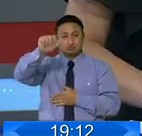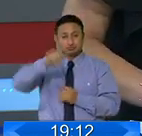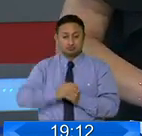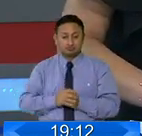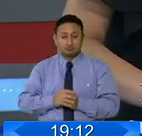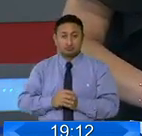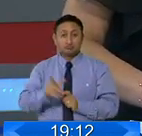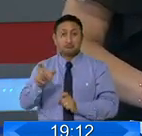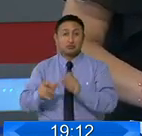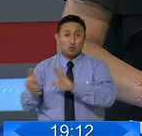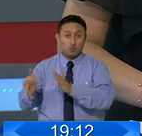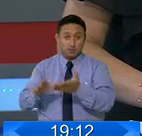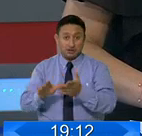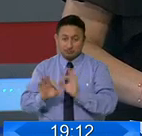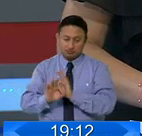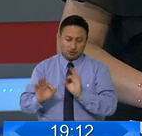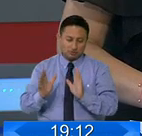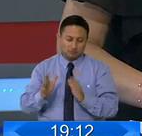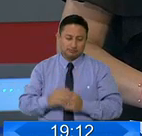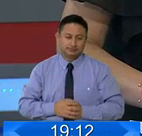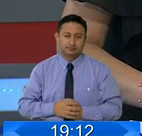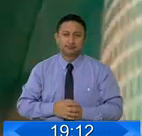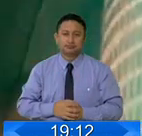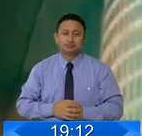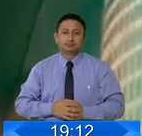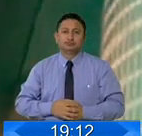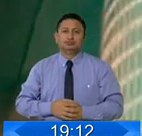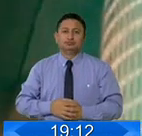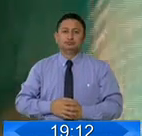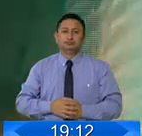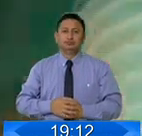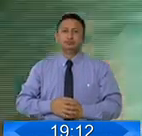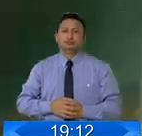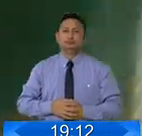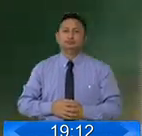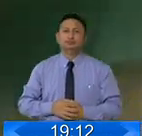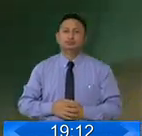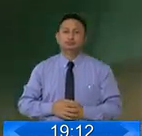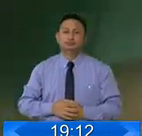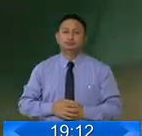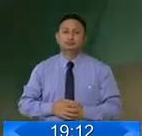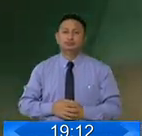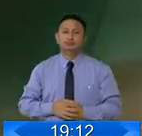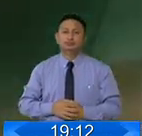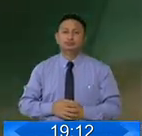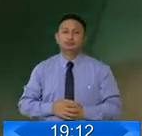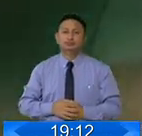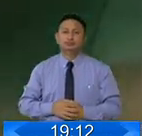Afortunadamente no se reportaron pérdidas humanas.